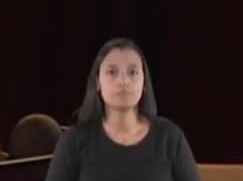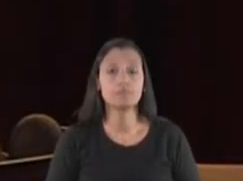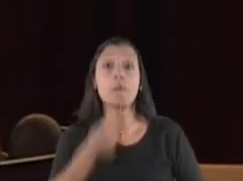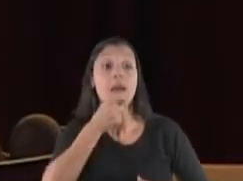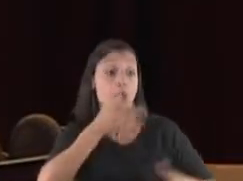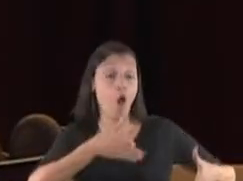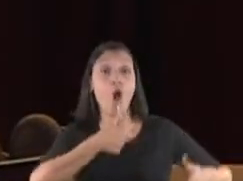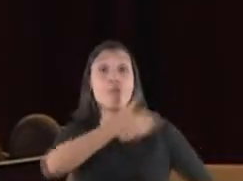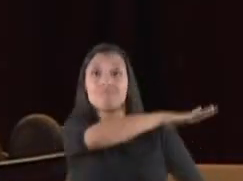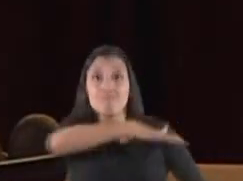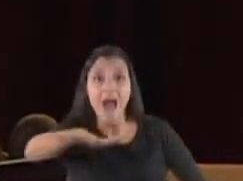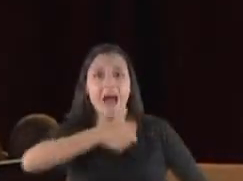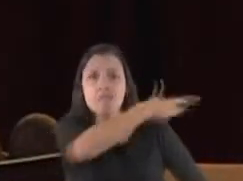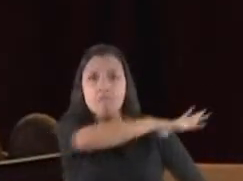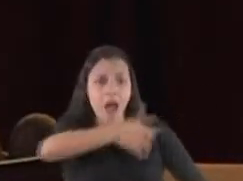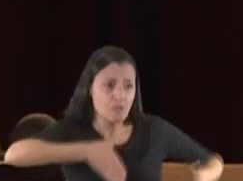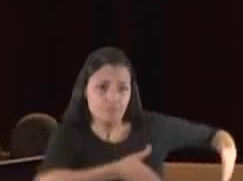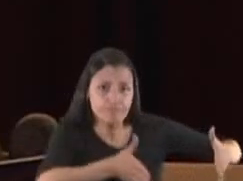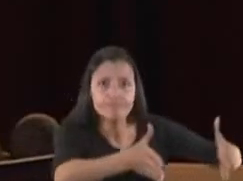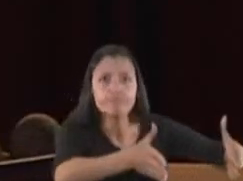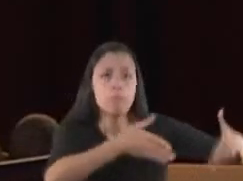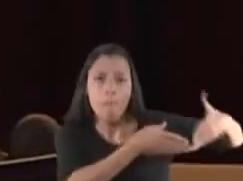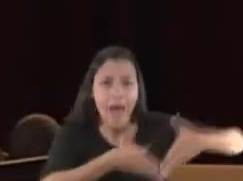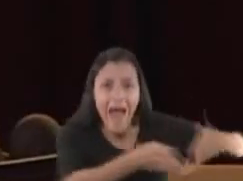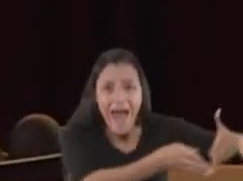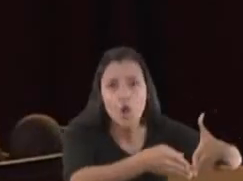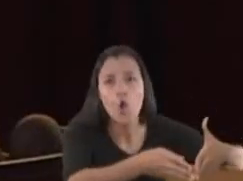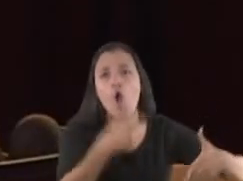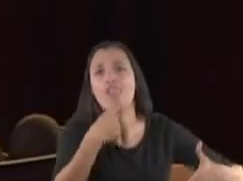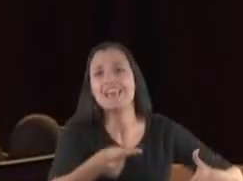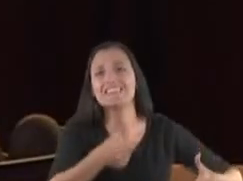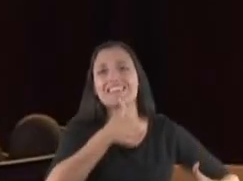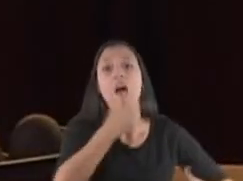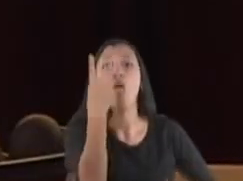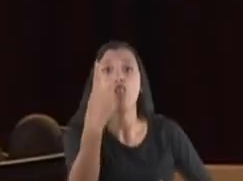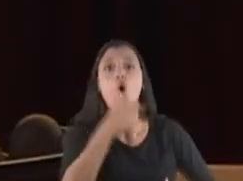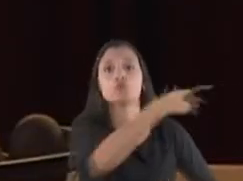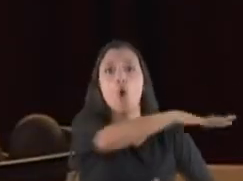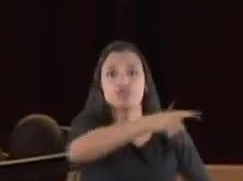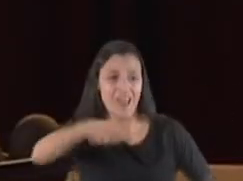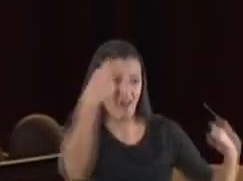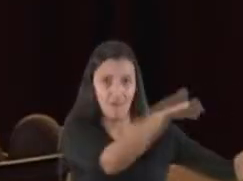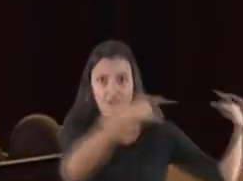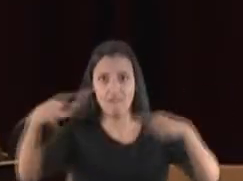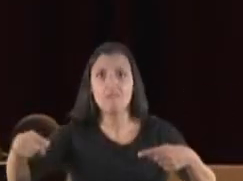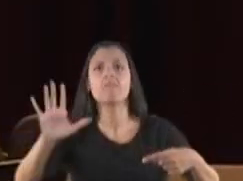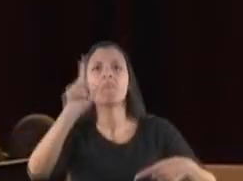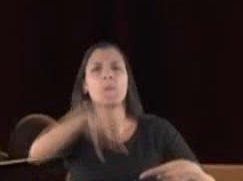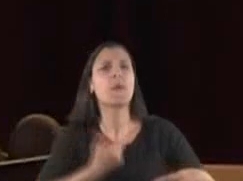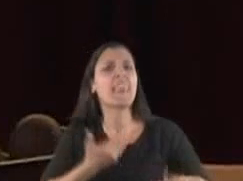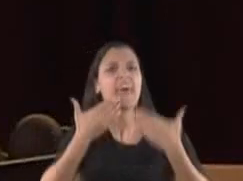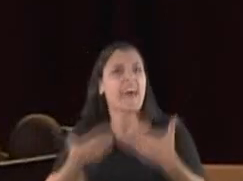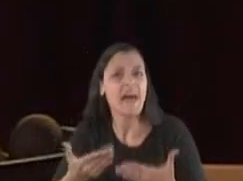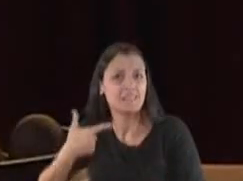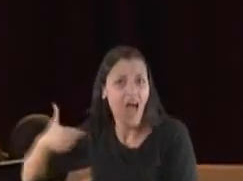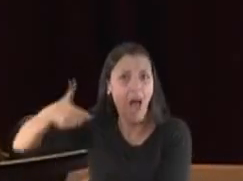interoceánica o bioceánica, como la llaman algunos, que no sea con el aporte del